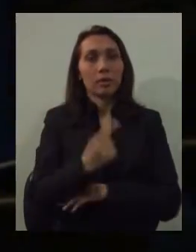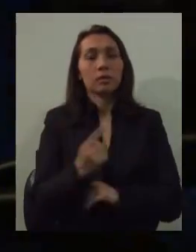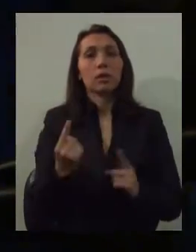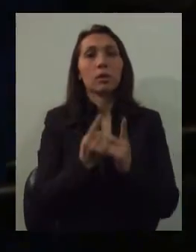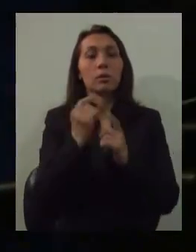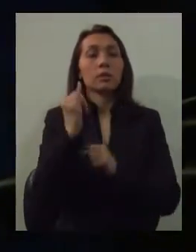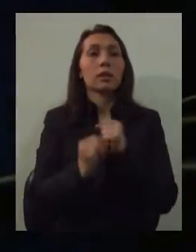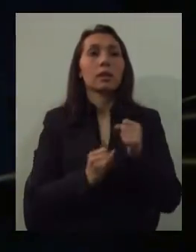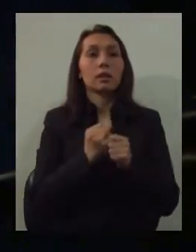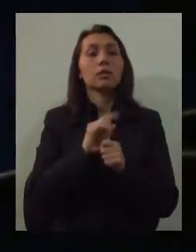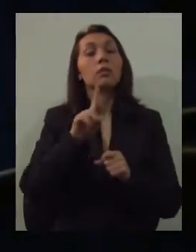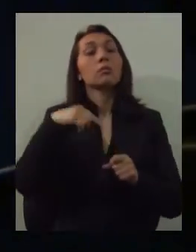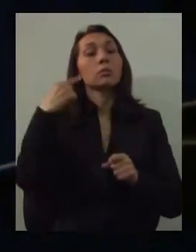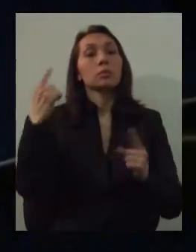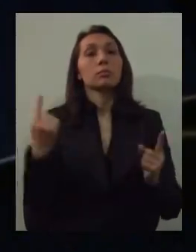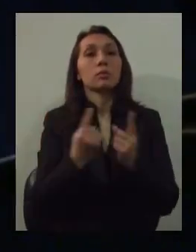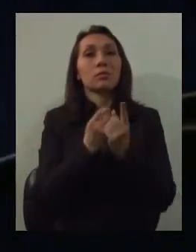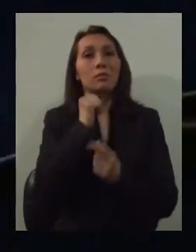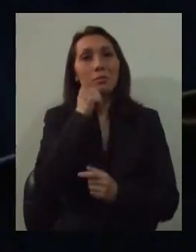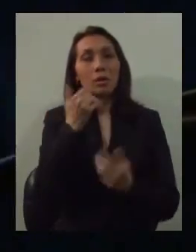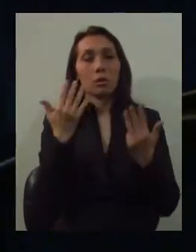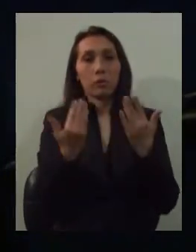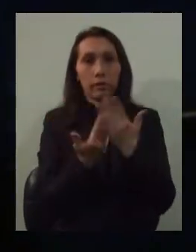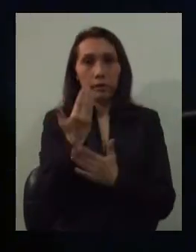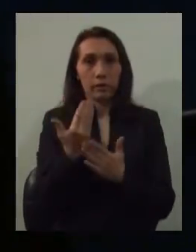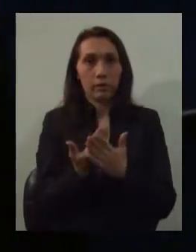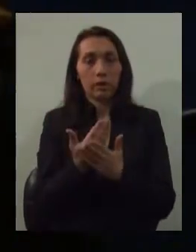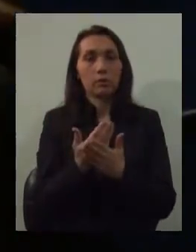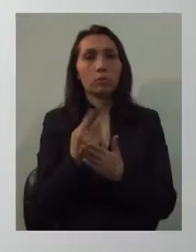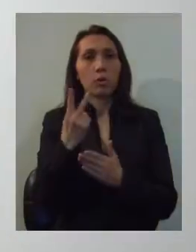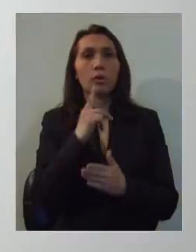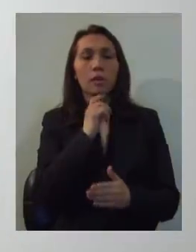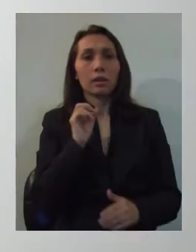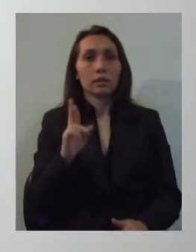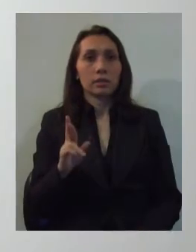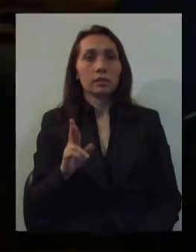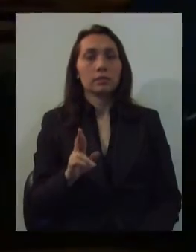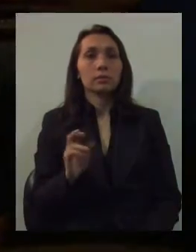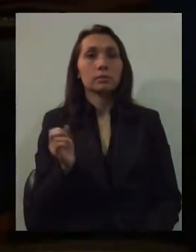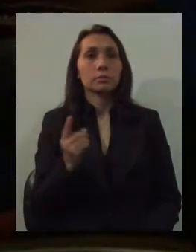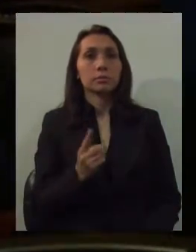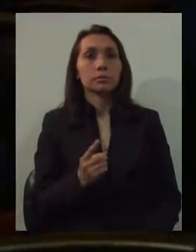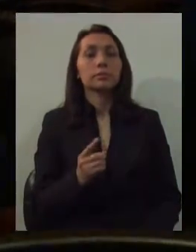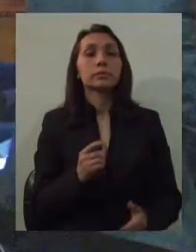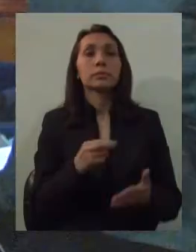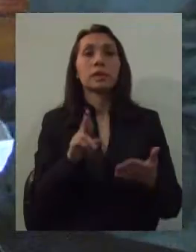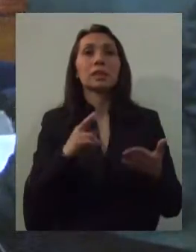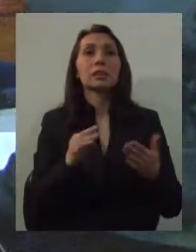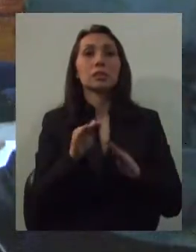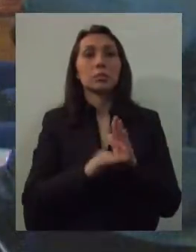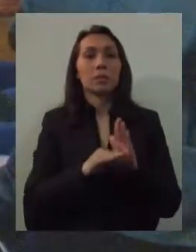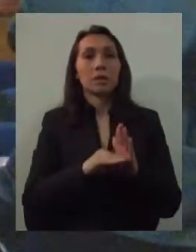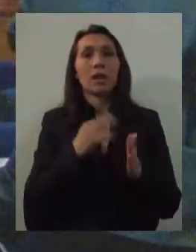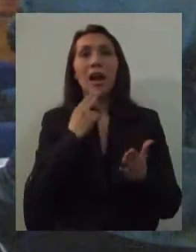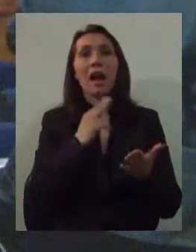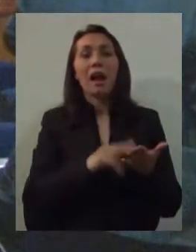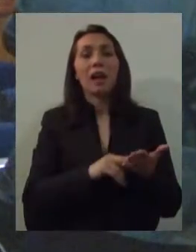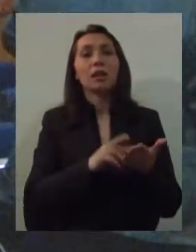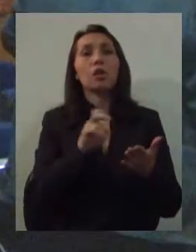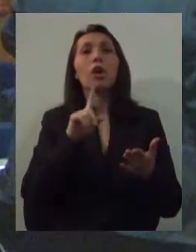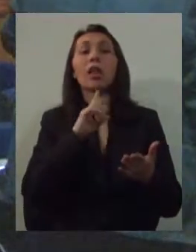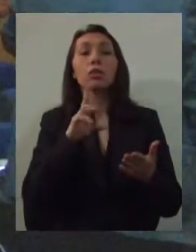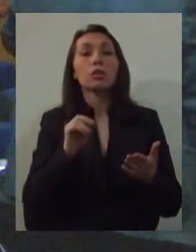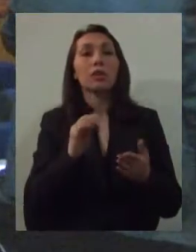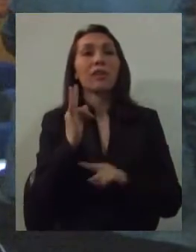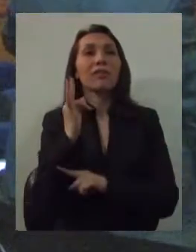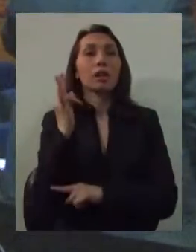encuentro internacional. Lo reencontramos mañana a las 9 de la mañana con dos talleres. El primero se llama Requisitos mínimos de una carta rogatoria, que será dirigido